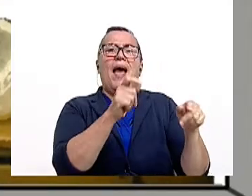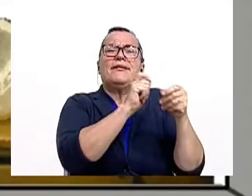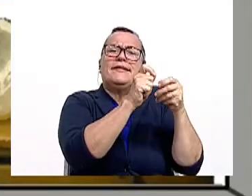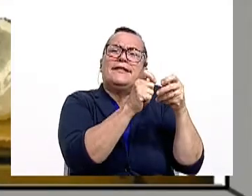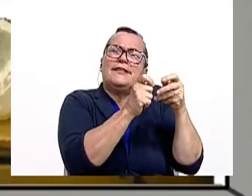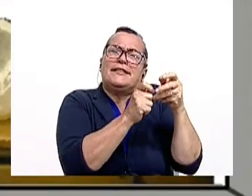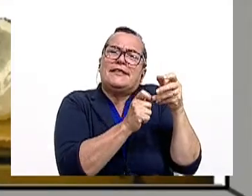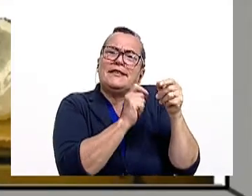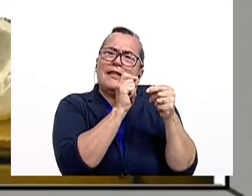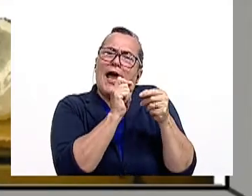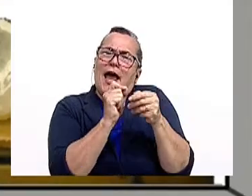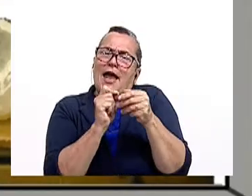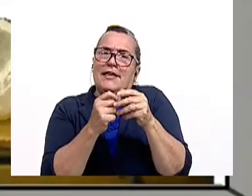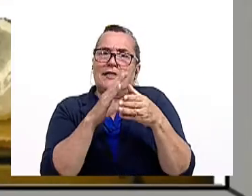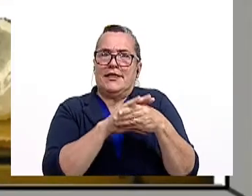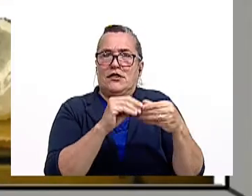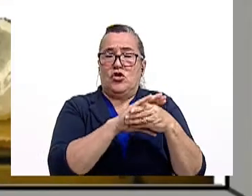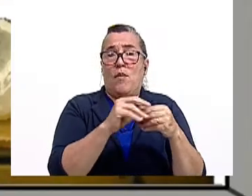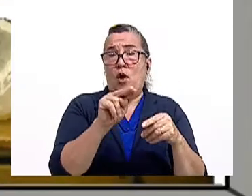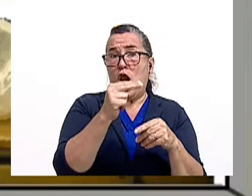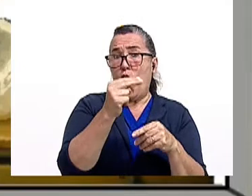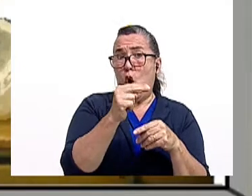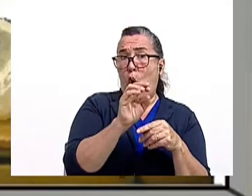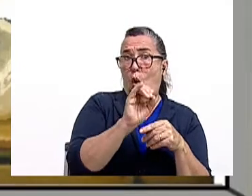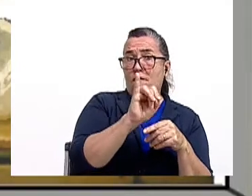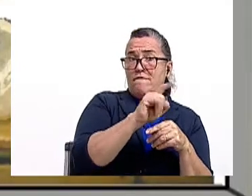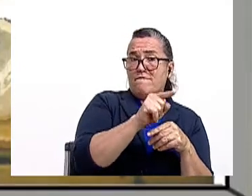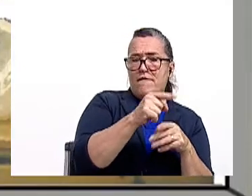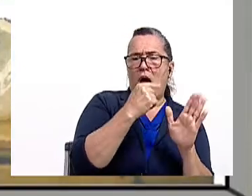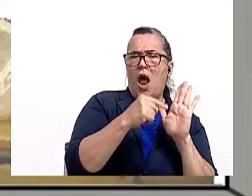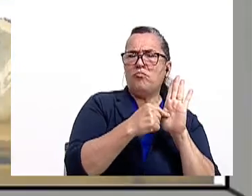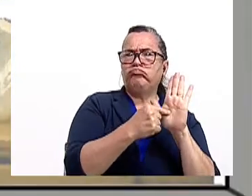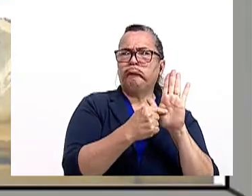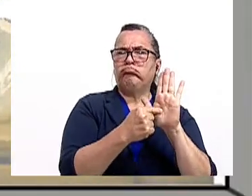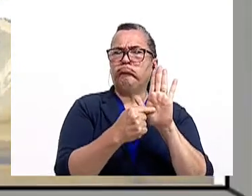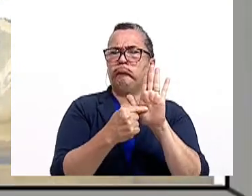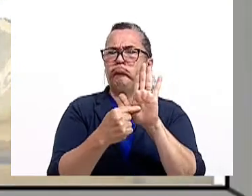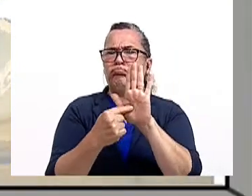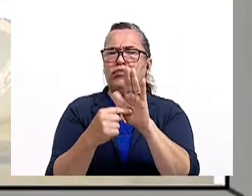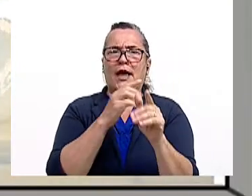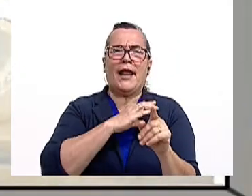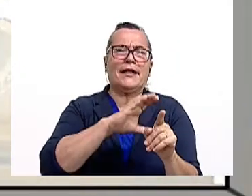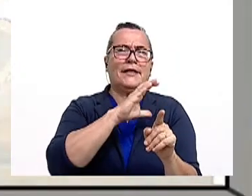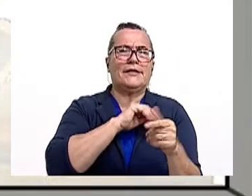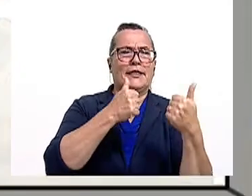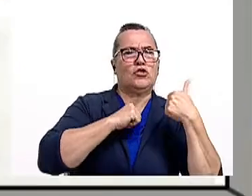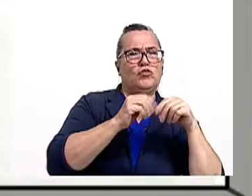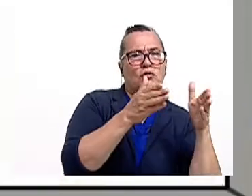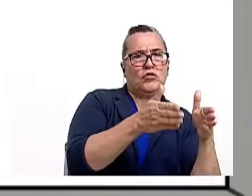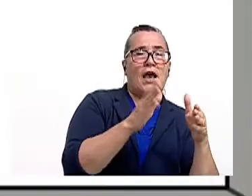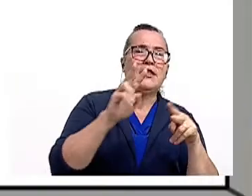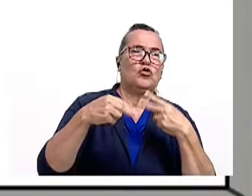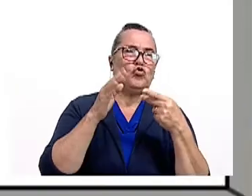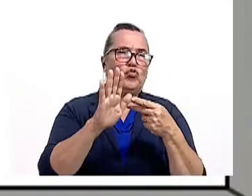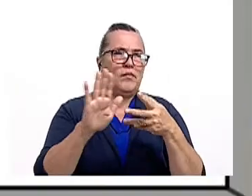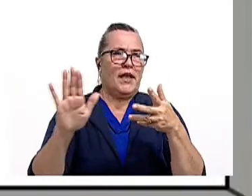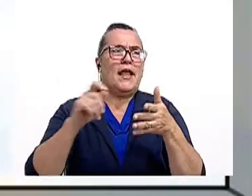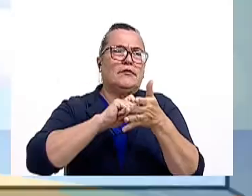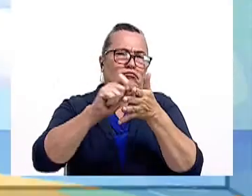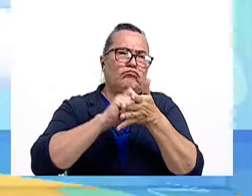la historia, pues en la novela es posible dar a conocer muchos más rasgos de los personajes y de sus vidas.